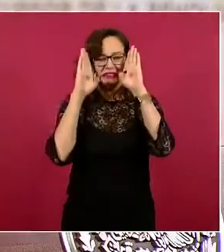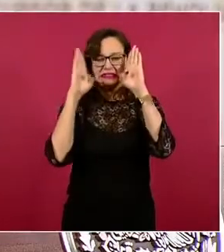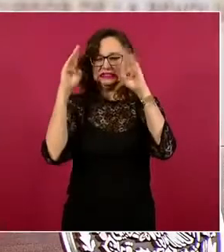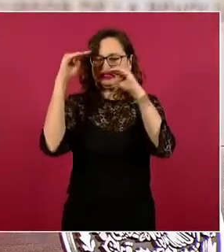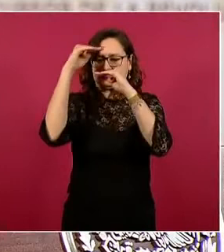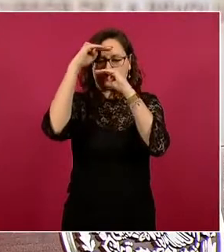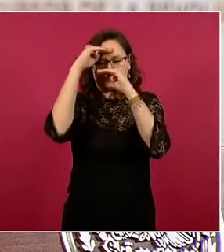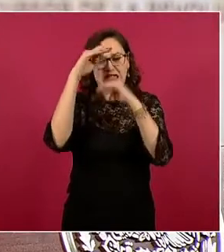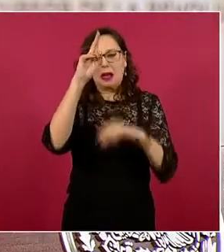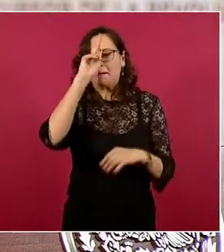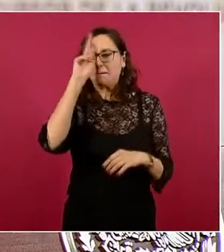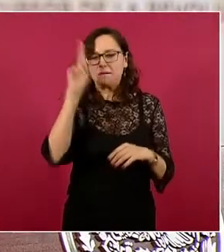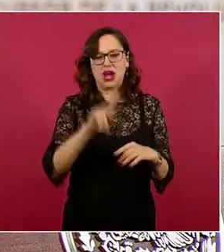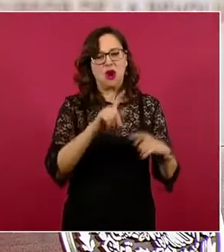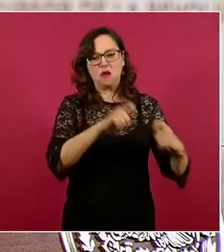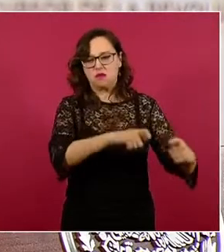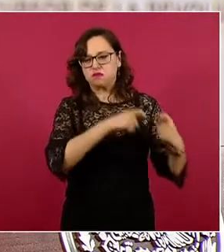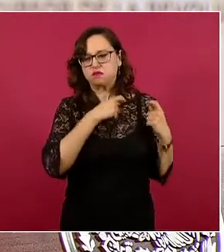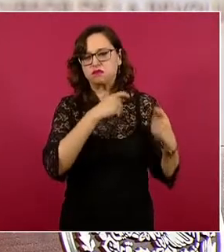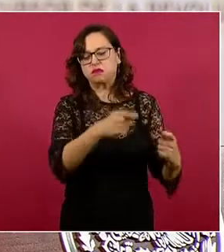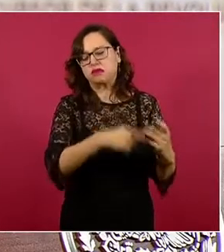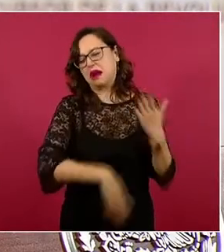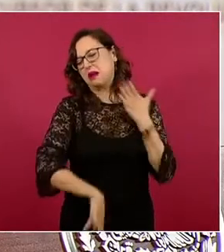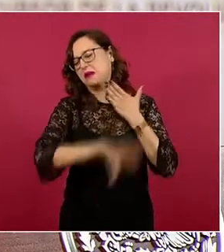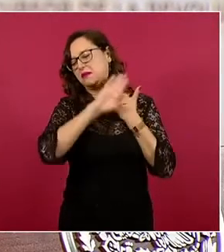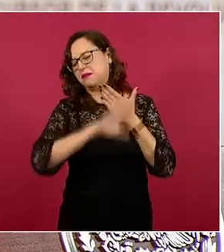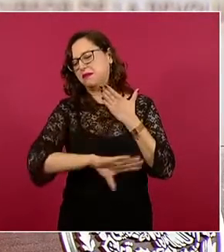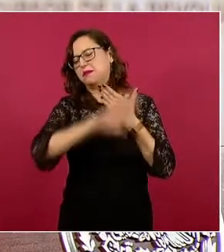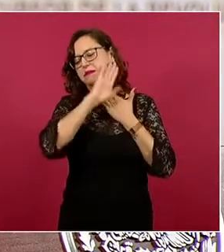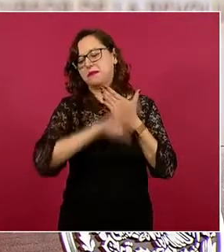conservadora, reaccionaria.